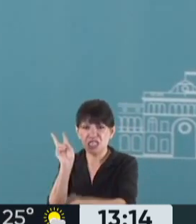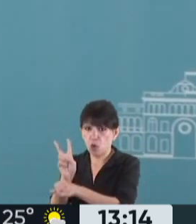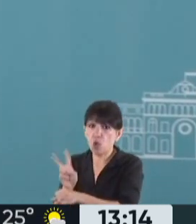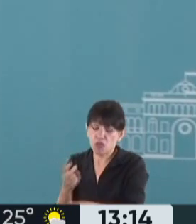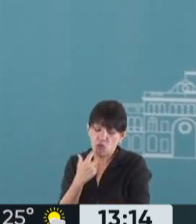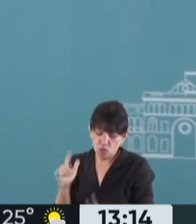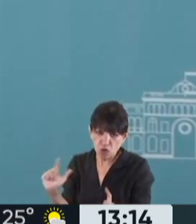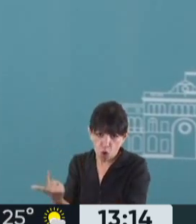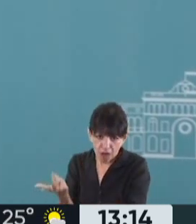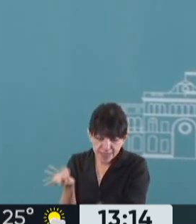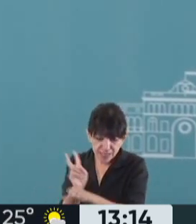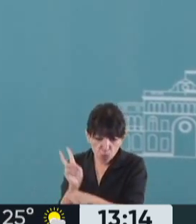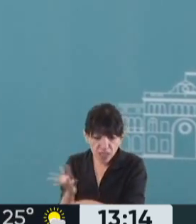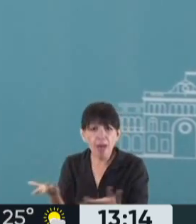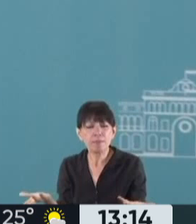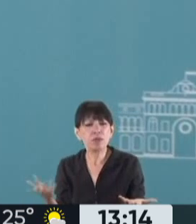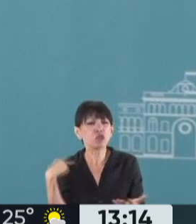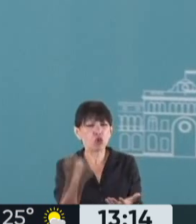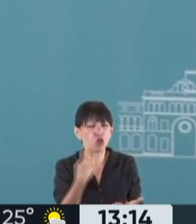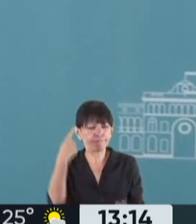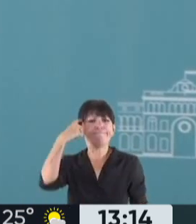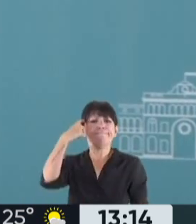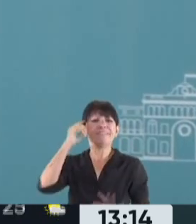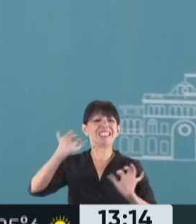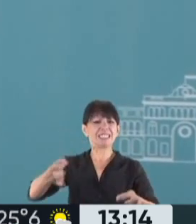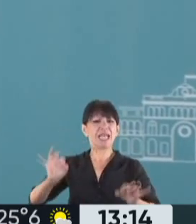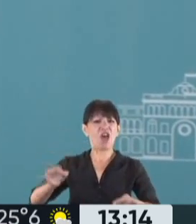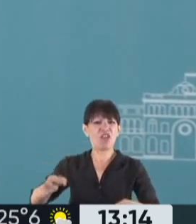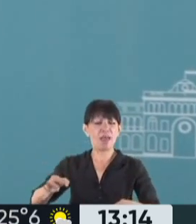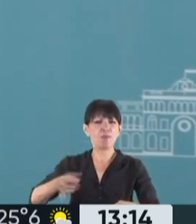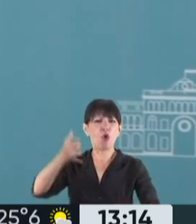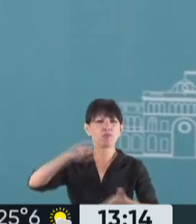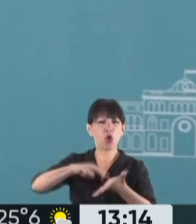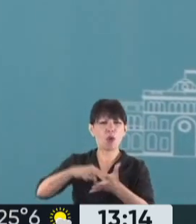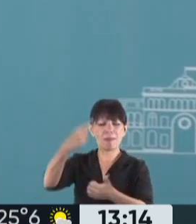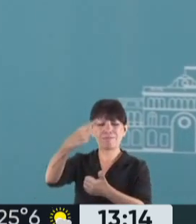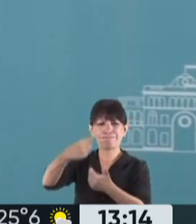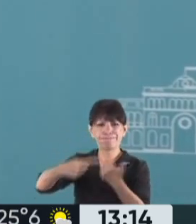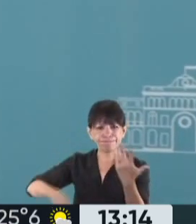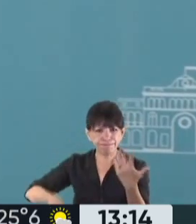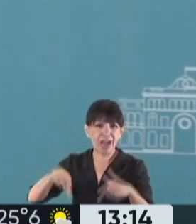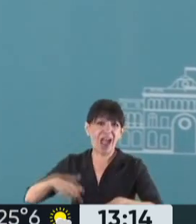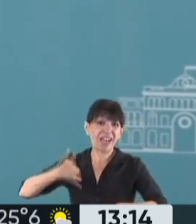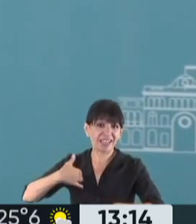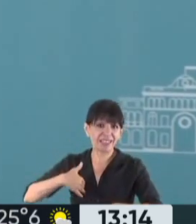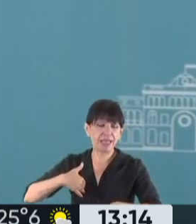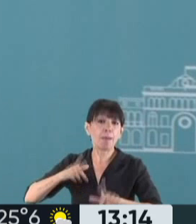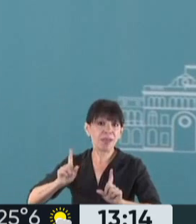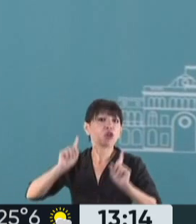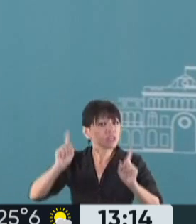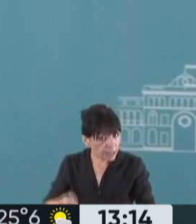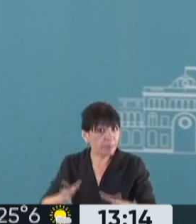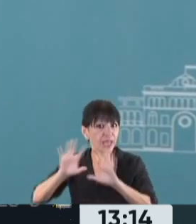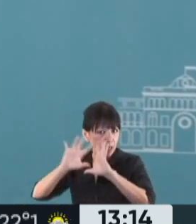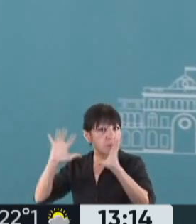duda, digamos, o sea que somos perfectamente conscientes de las dificultades que hay en la Argentina y le decía también en buena